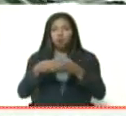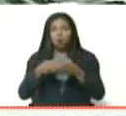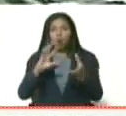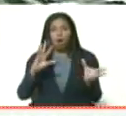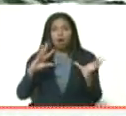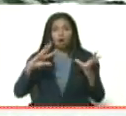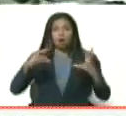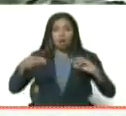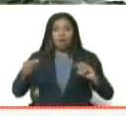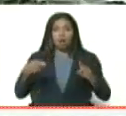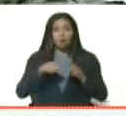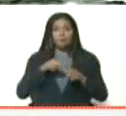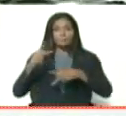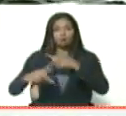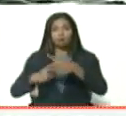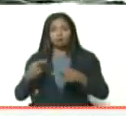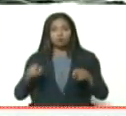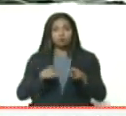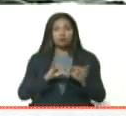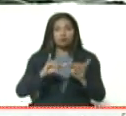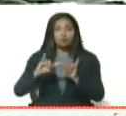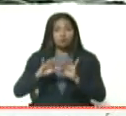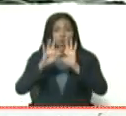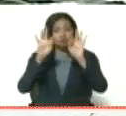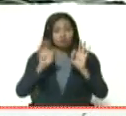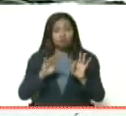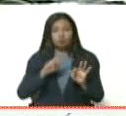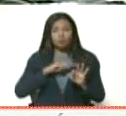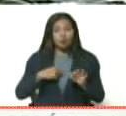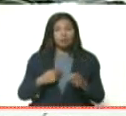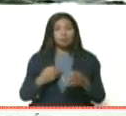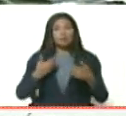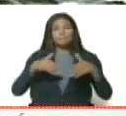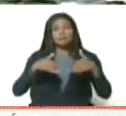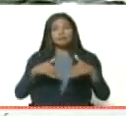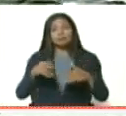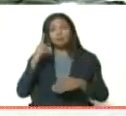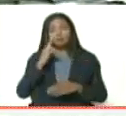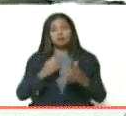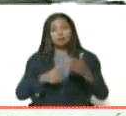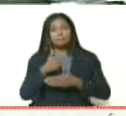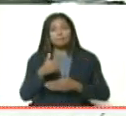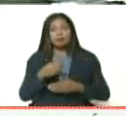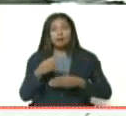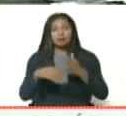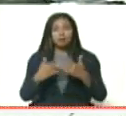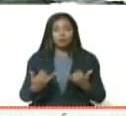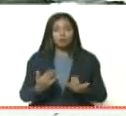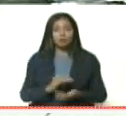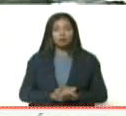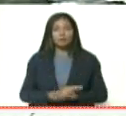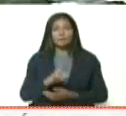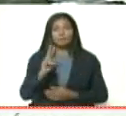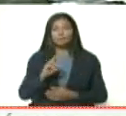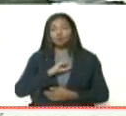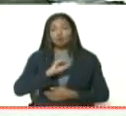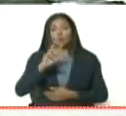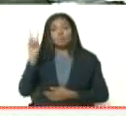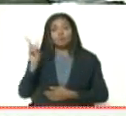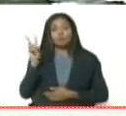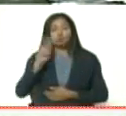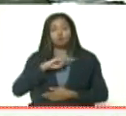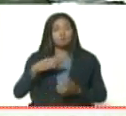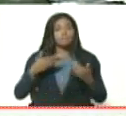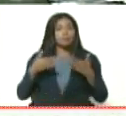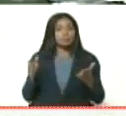locales de abastecimiento y producción, así como también a nuestra milicia bolivariana y todas las organizaciones populares, Movimiento Somos Venezuela, que han